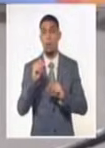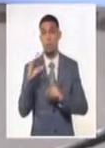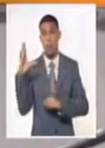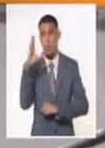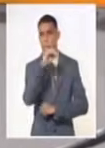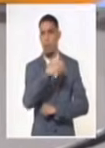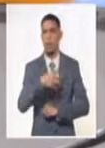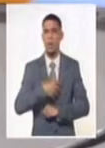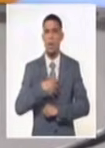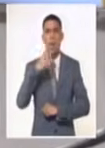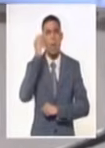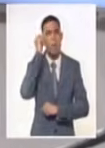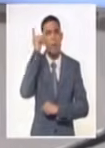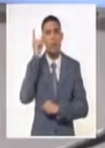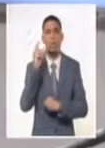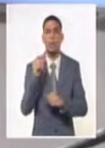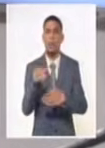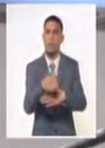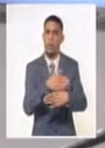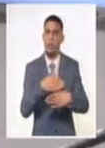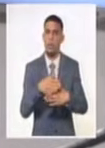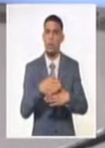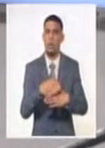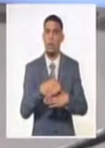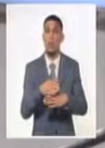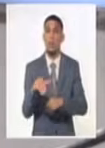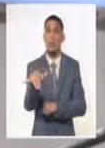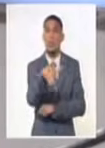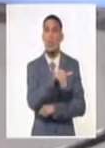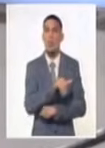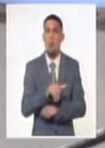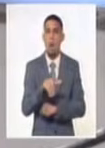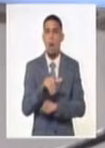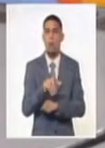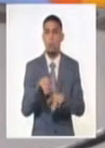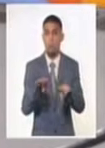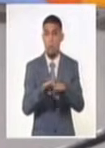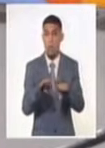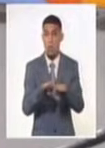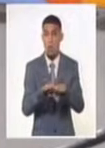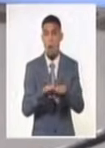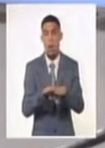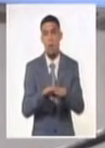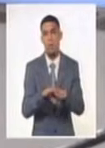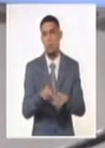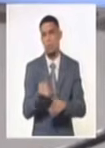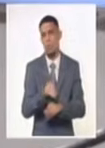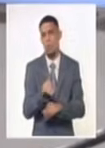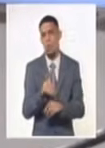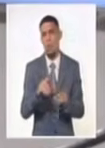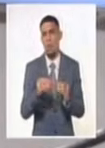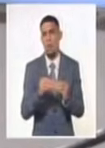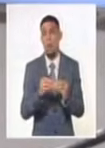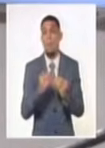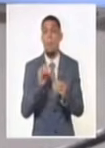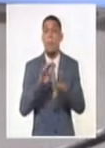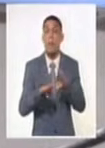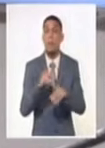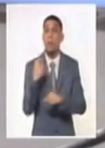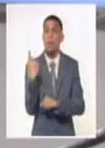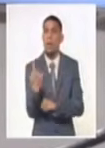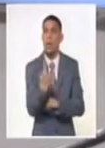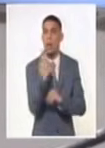porque evidentemente no es posible aplicar las mismas recetas. La propia inclusión que hemos defendido, la propia capacidad de respuesta que ha tenido tenido